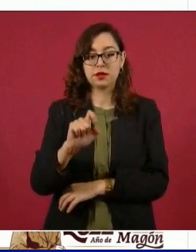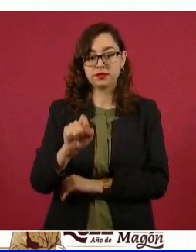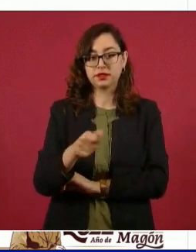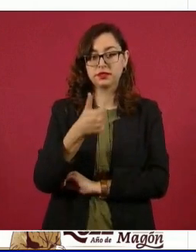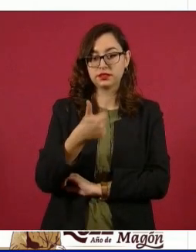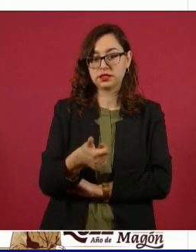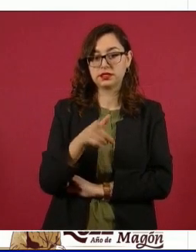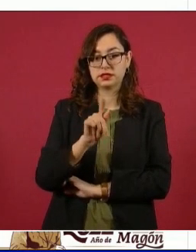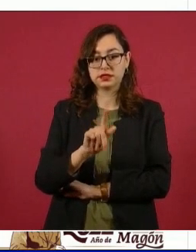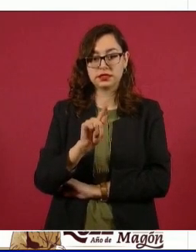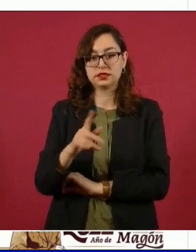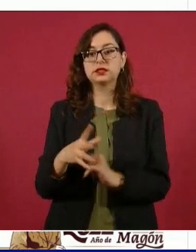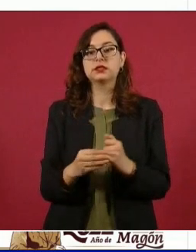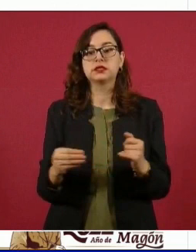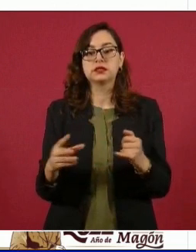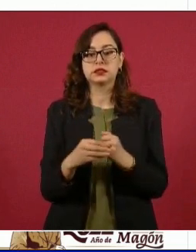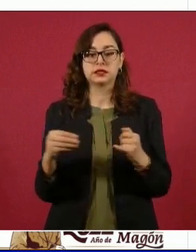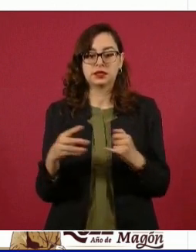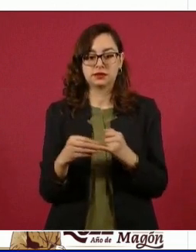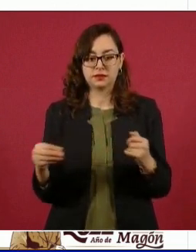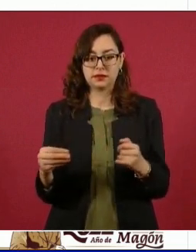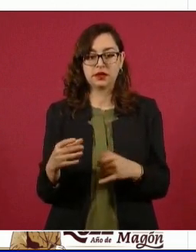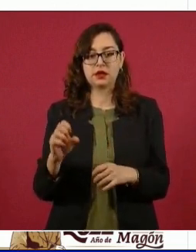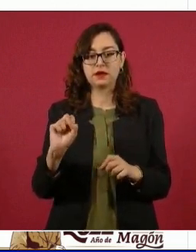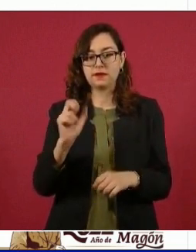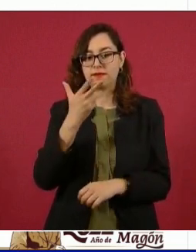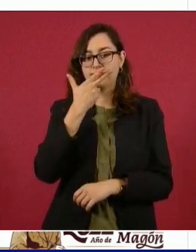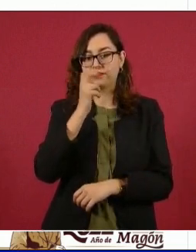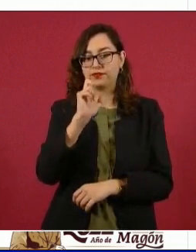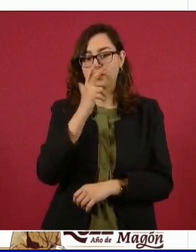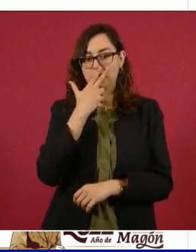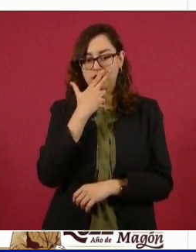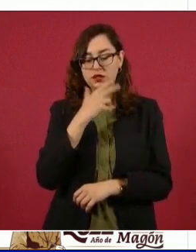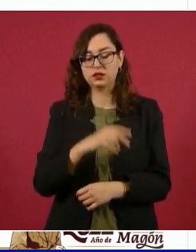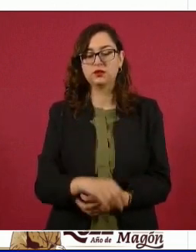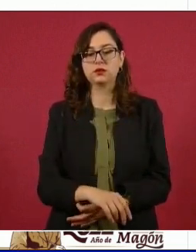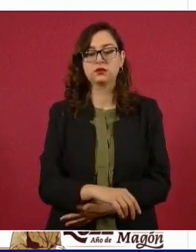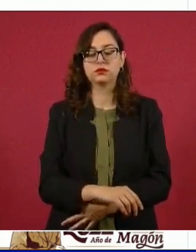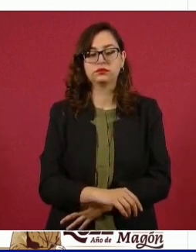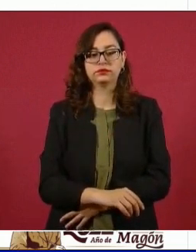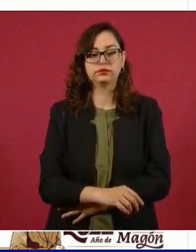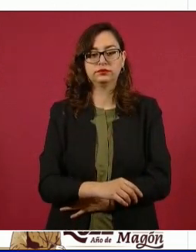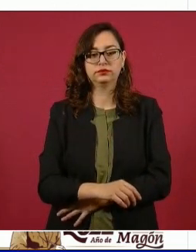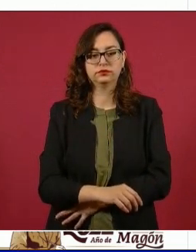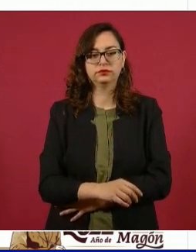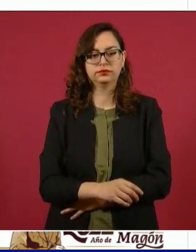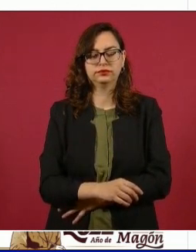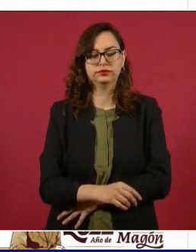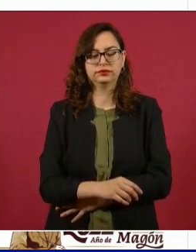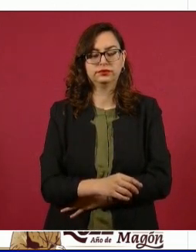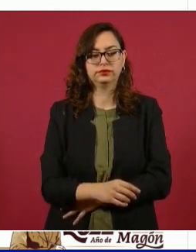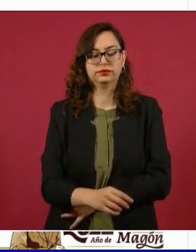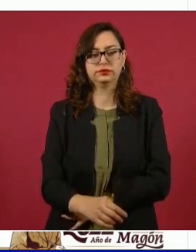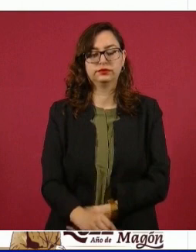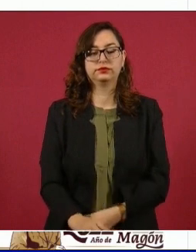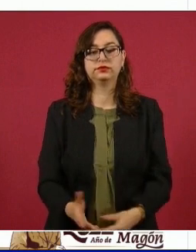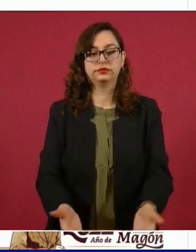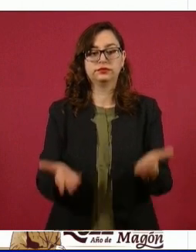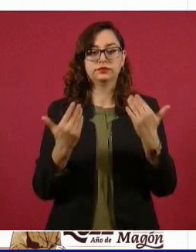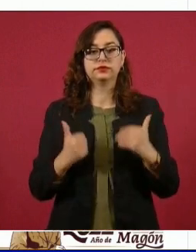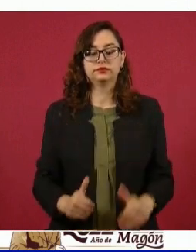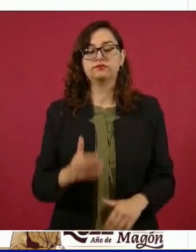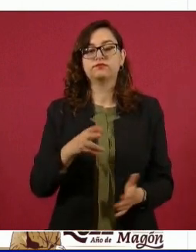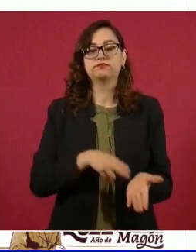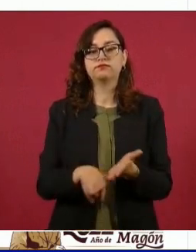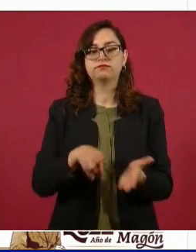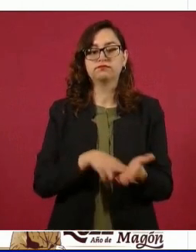con 70 centavos de franquicia Pemex en Nuevas Casas Grandes, Chihuahua. Y vamos ahora al diésel, la más